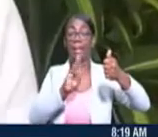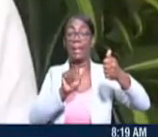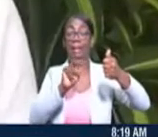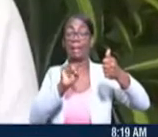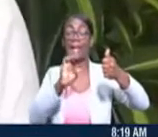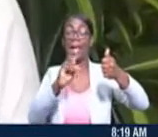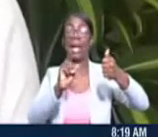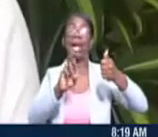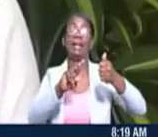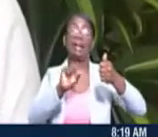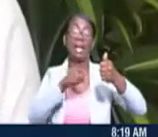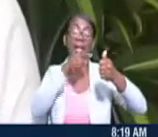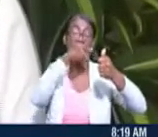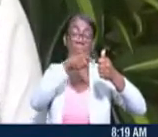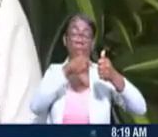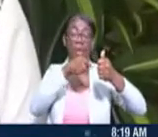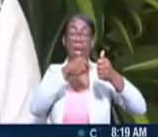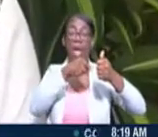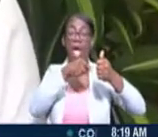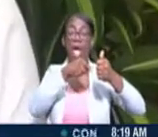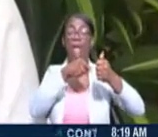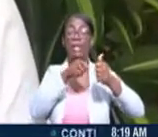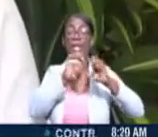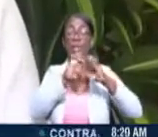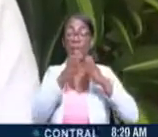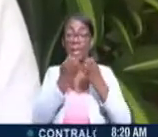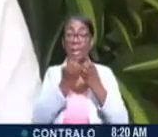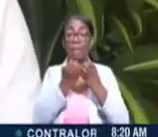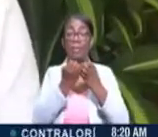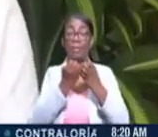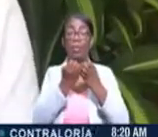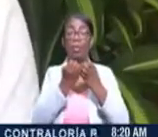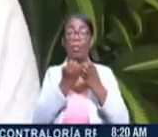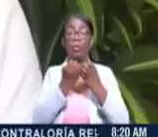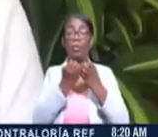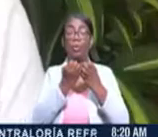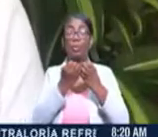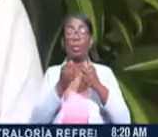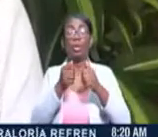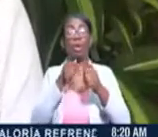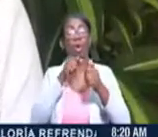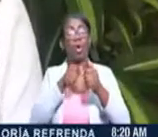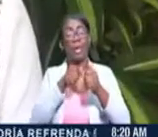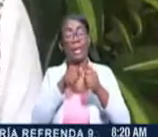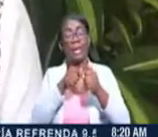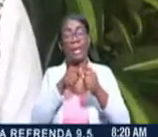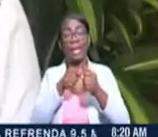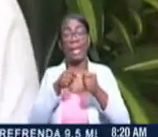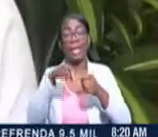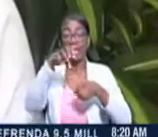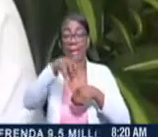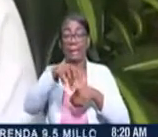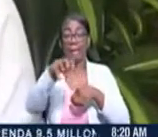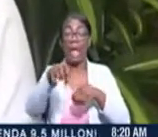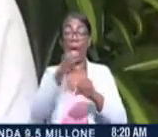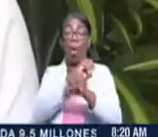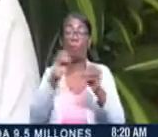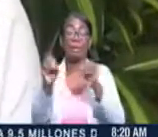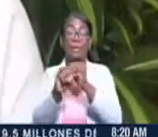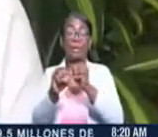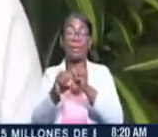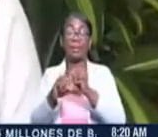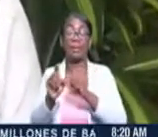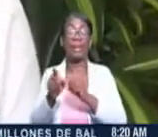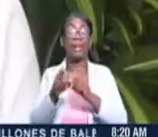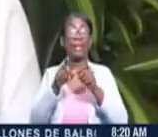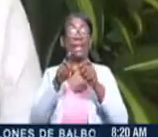en parte los requisitos y tiene un equipo de clase A en las agencias para atender a los pescadores, para